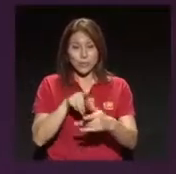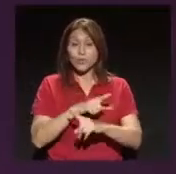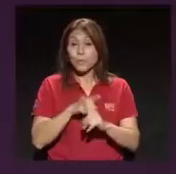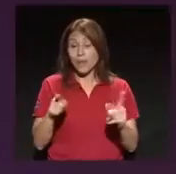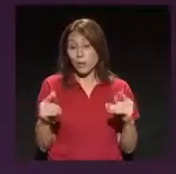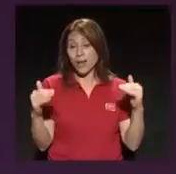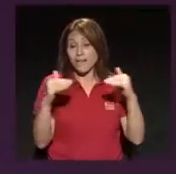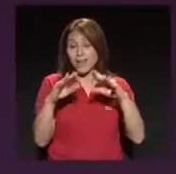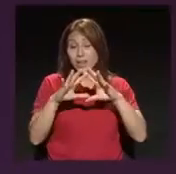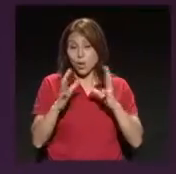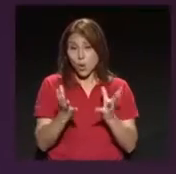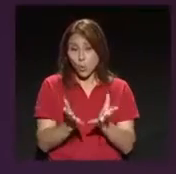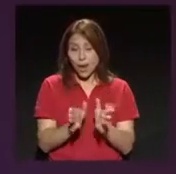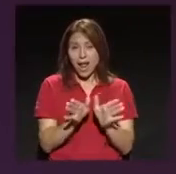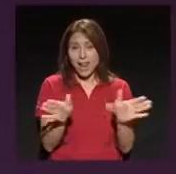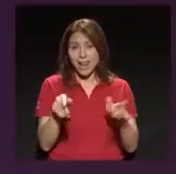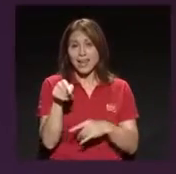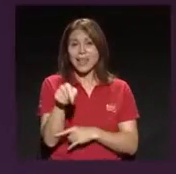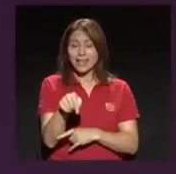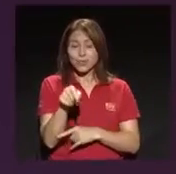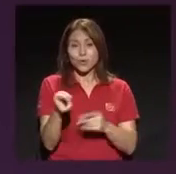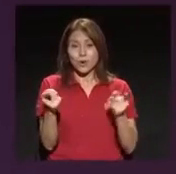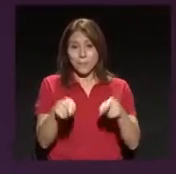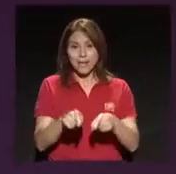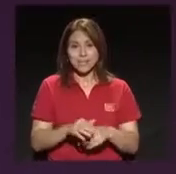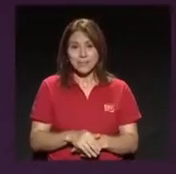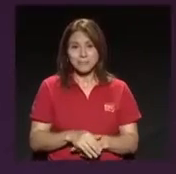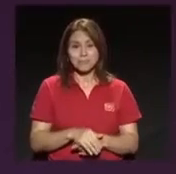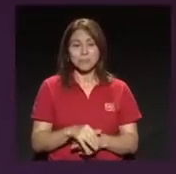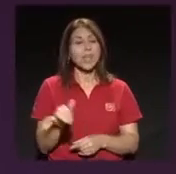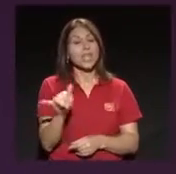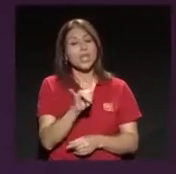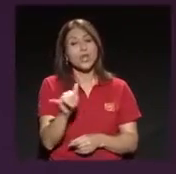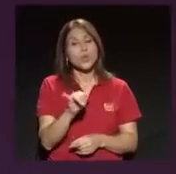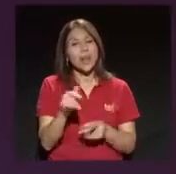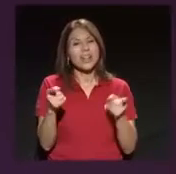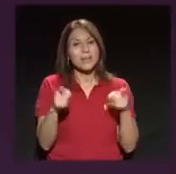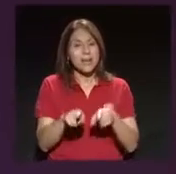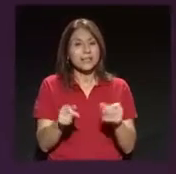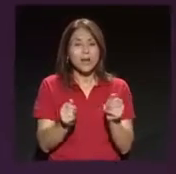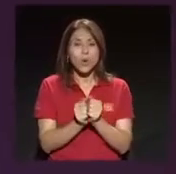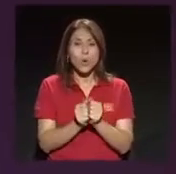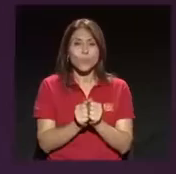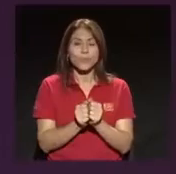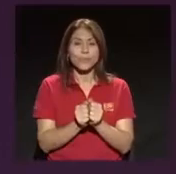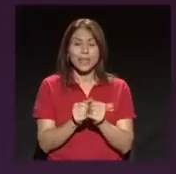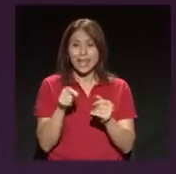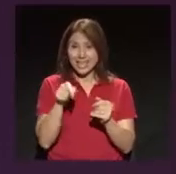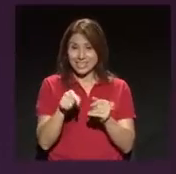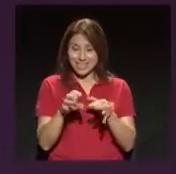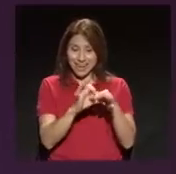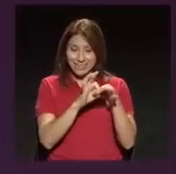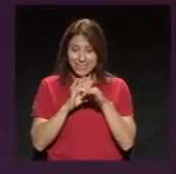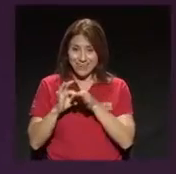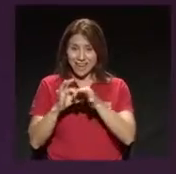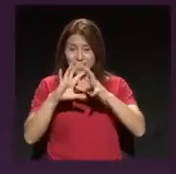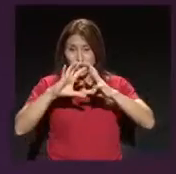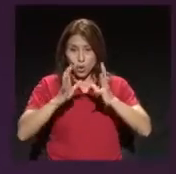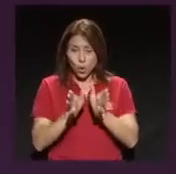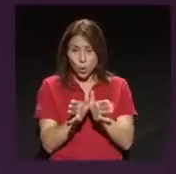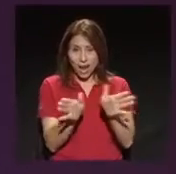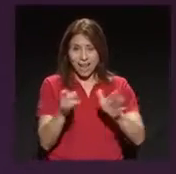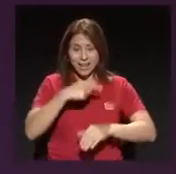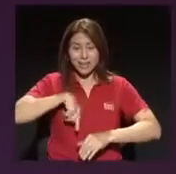global eso es lo que pasa. Igual que con esta red global con la que nosotros trabajamos,